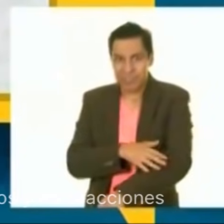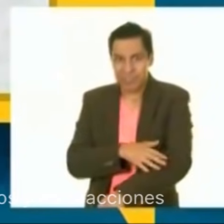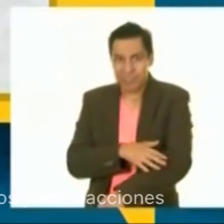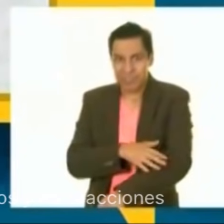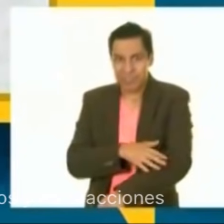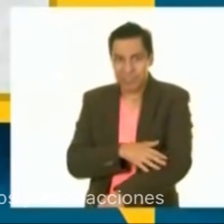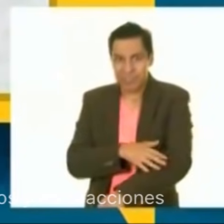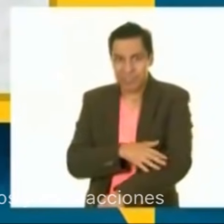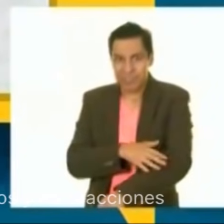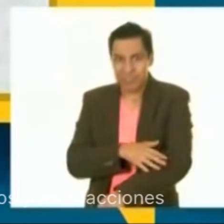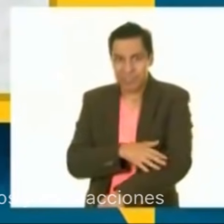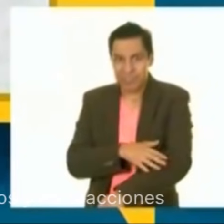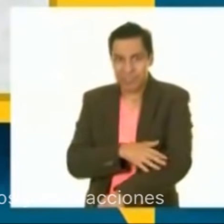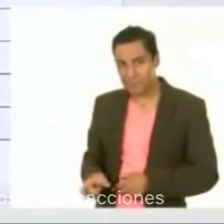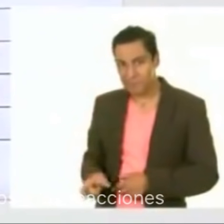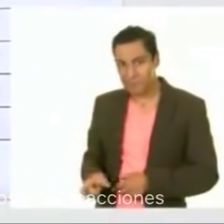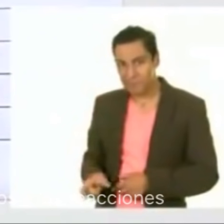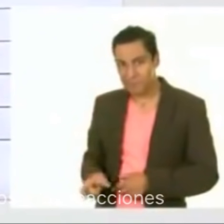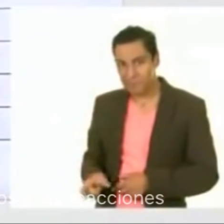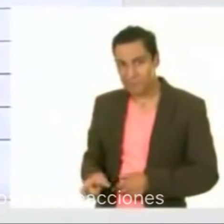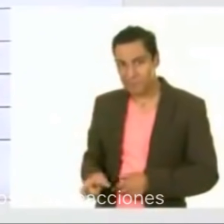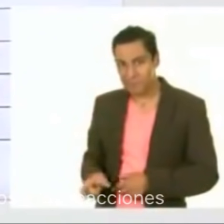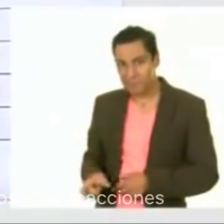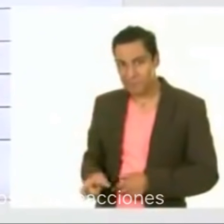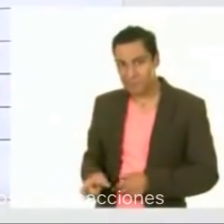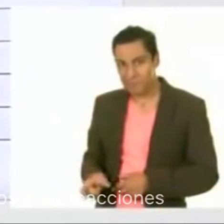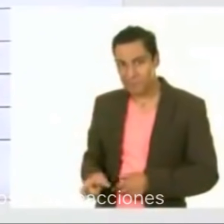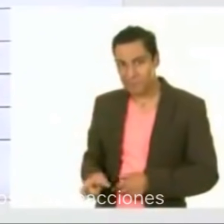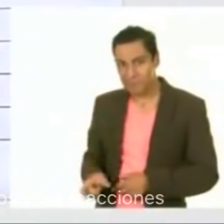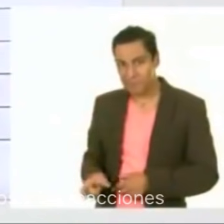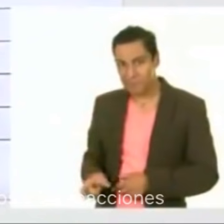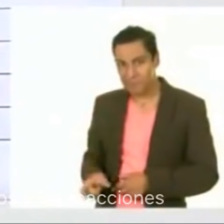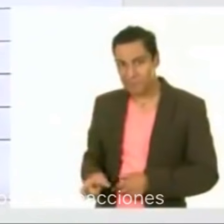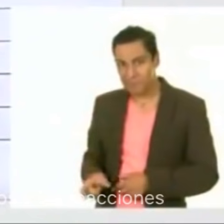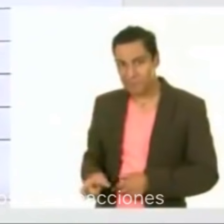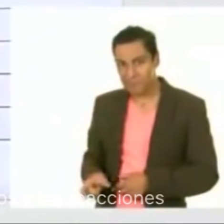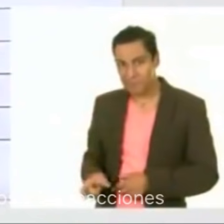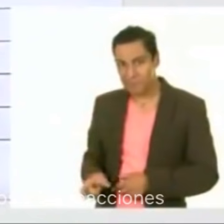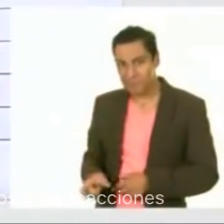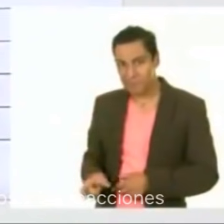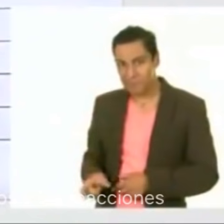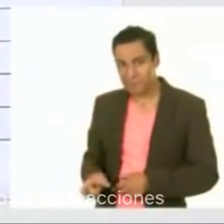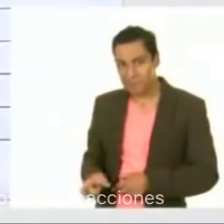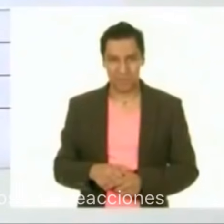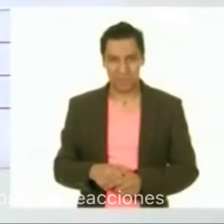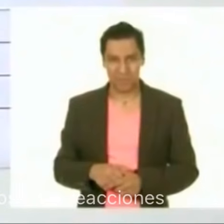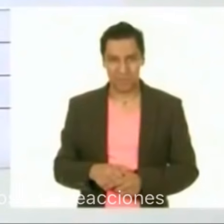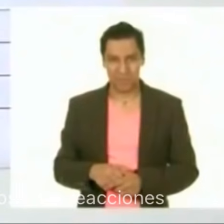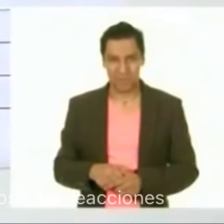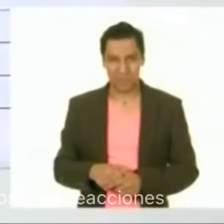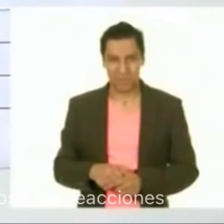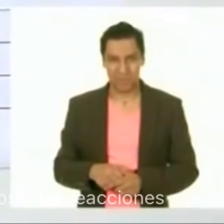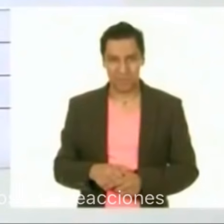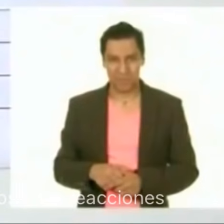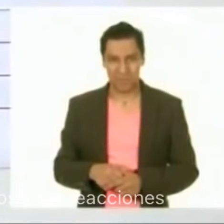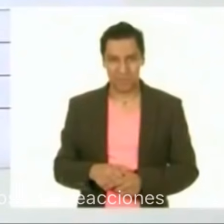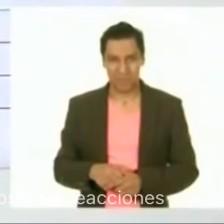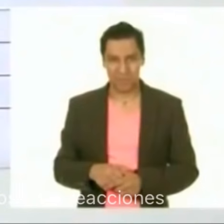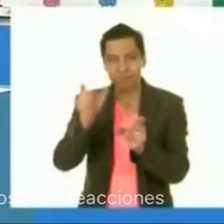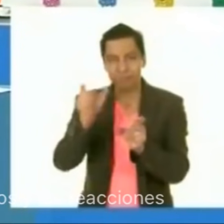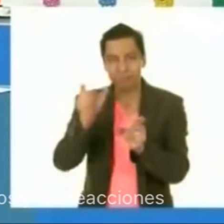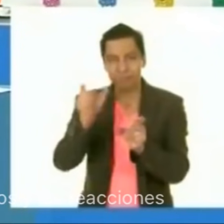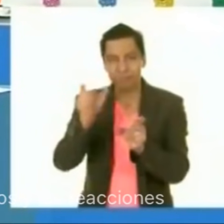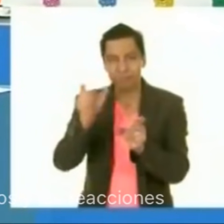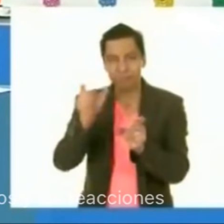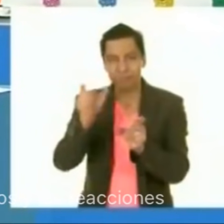siguientes datos. Vamos a anotar lo siguiente: datos en el eje vertical, el número de niños y niñas, y en el horizontal serían las emociones del día de